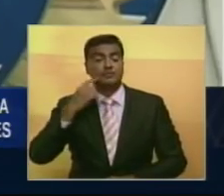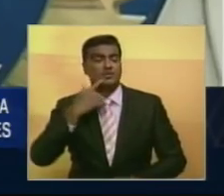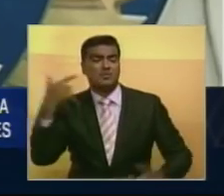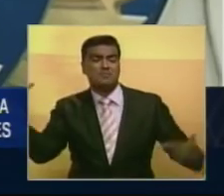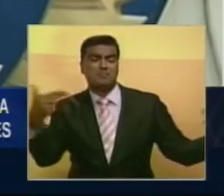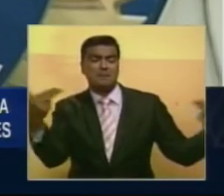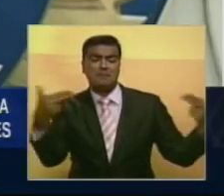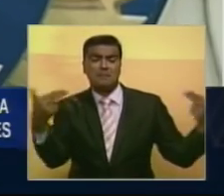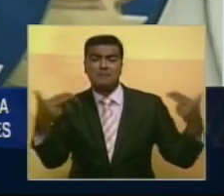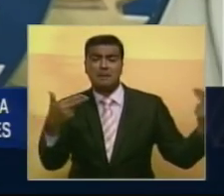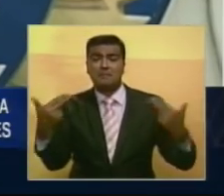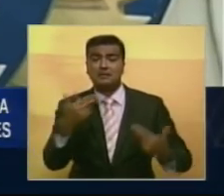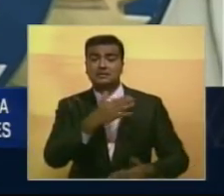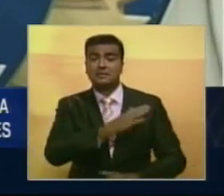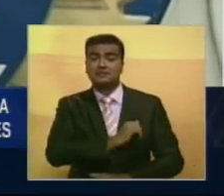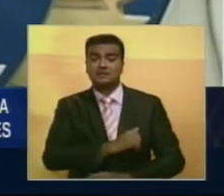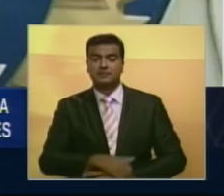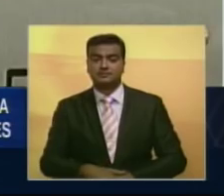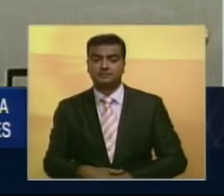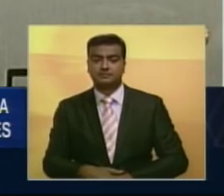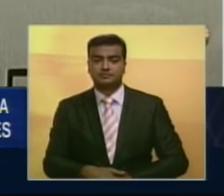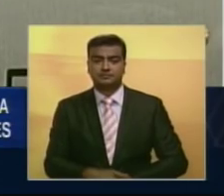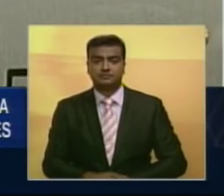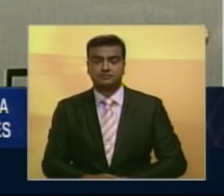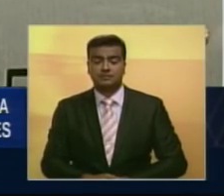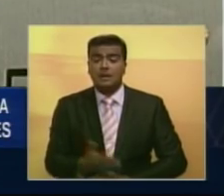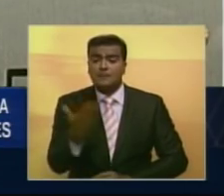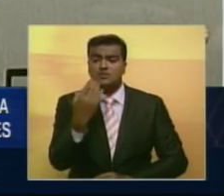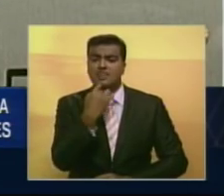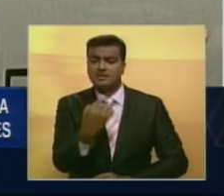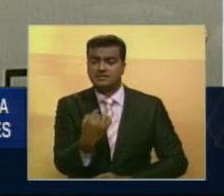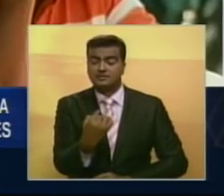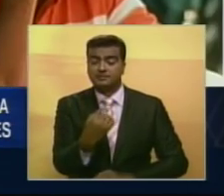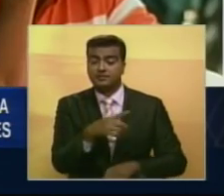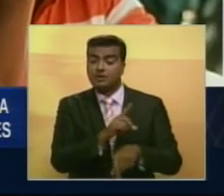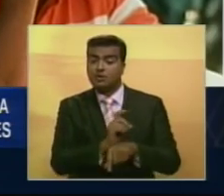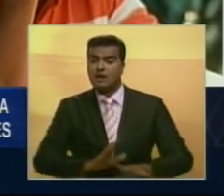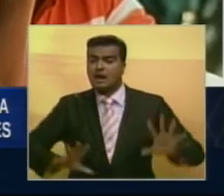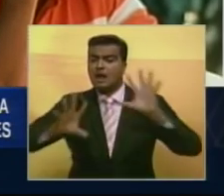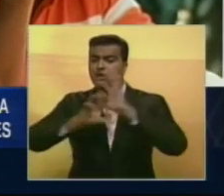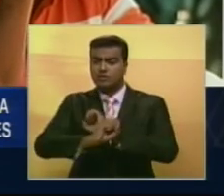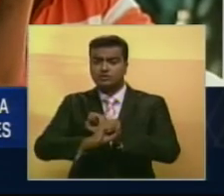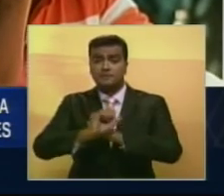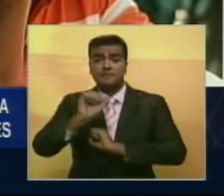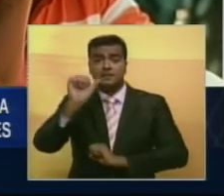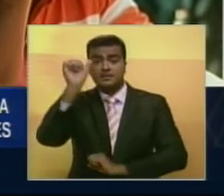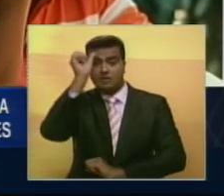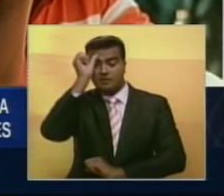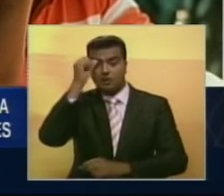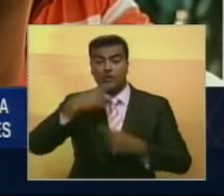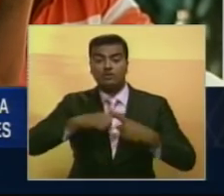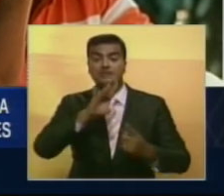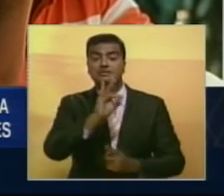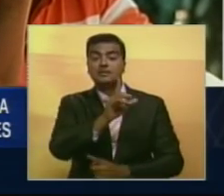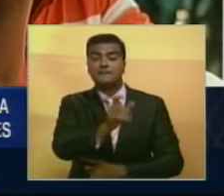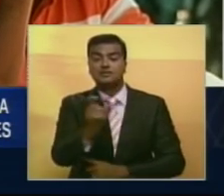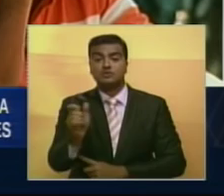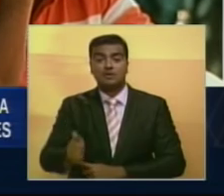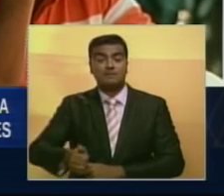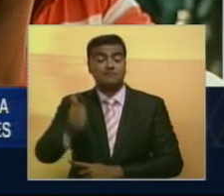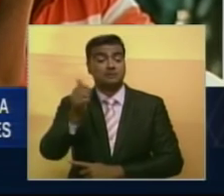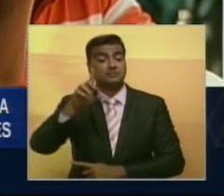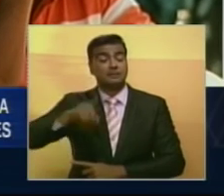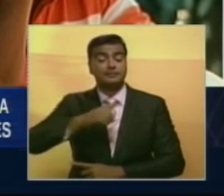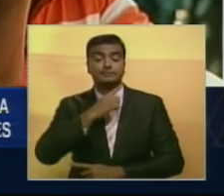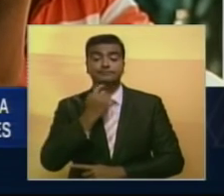enfrentamiento con funcionarios del CICPC. Debemos mencionar que en horas de la noche de este domingo, otras 7 personas también